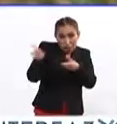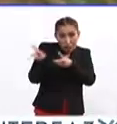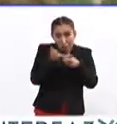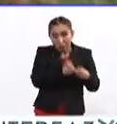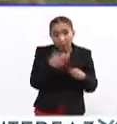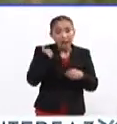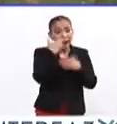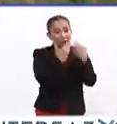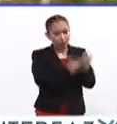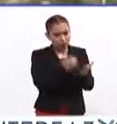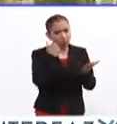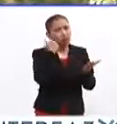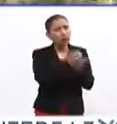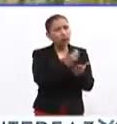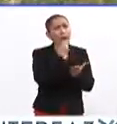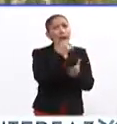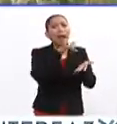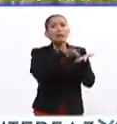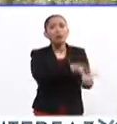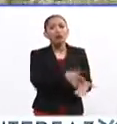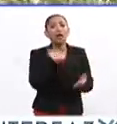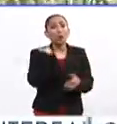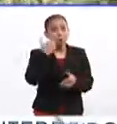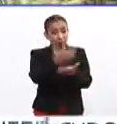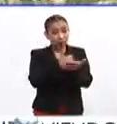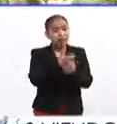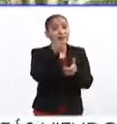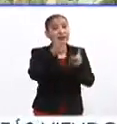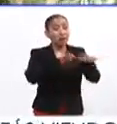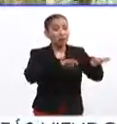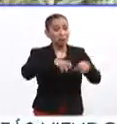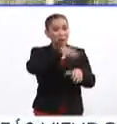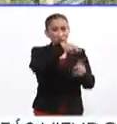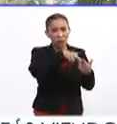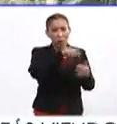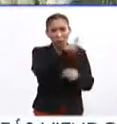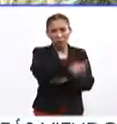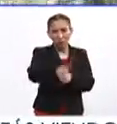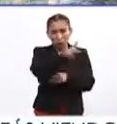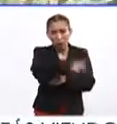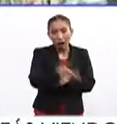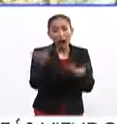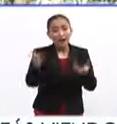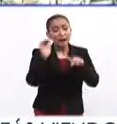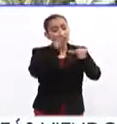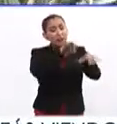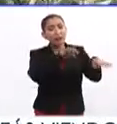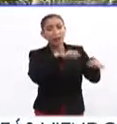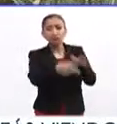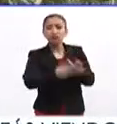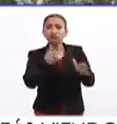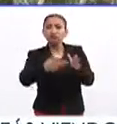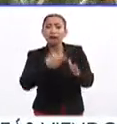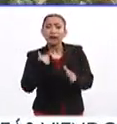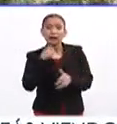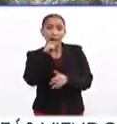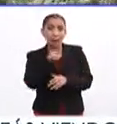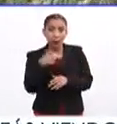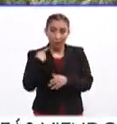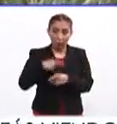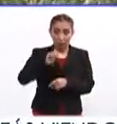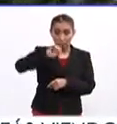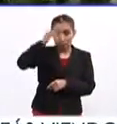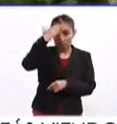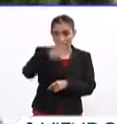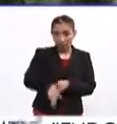generan servicios ambientales, contribuyen a reactivar la economía en áreas rurales, generan empleo permanente así como mano de obra